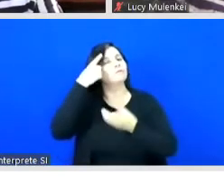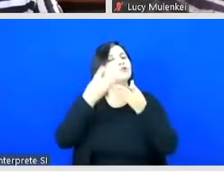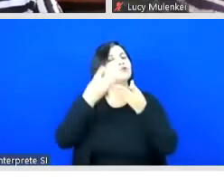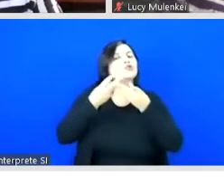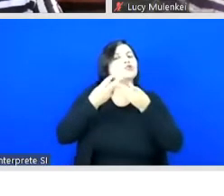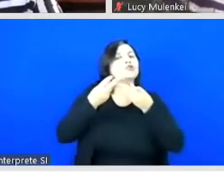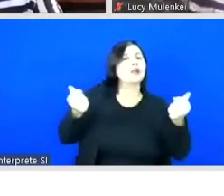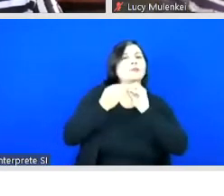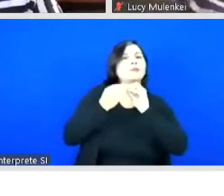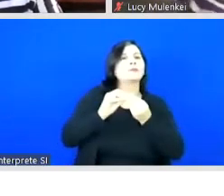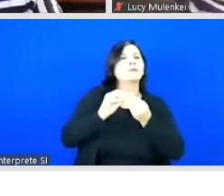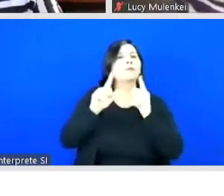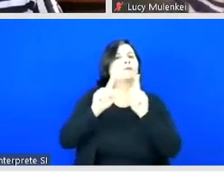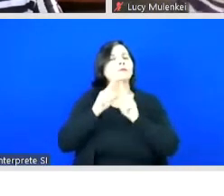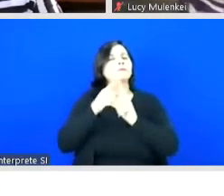defensoras de los derechos